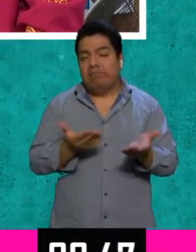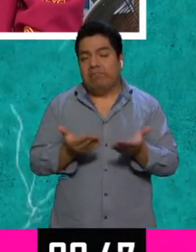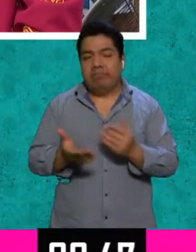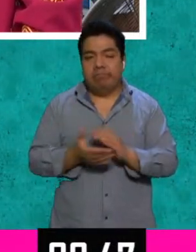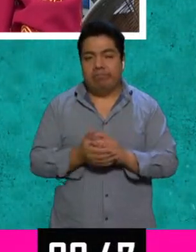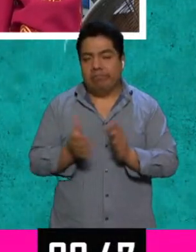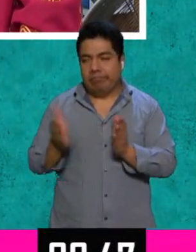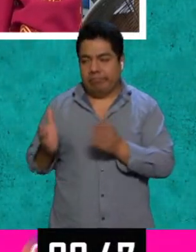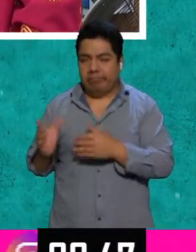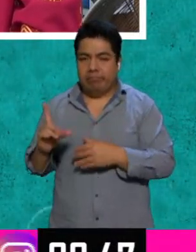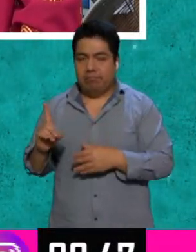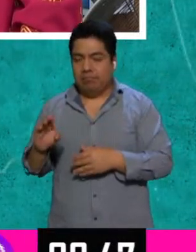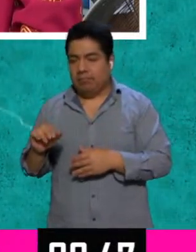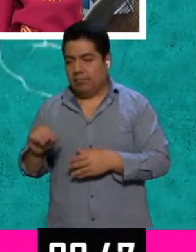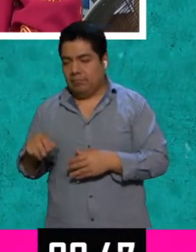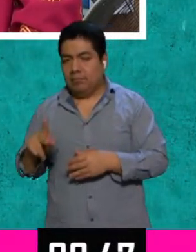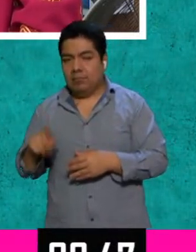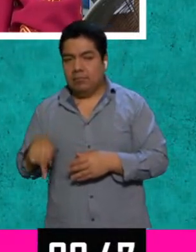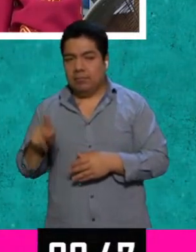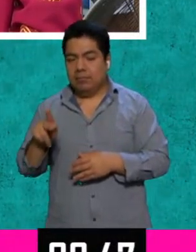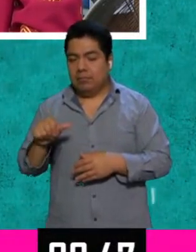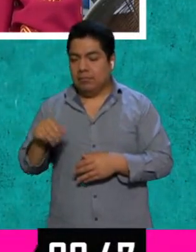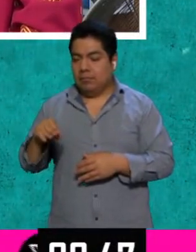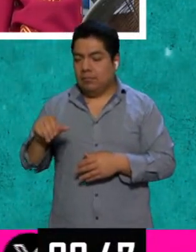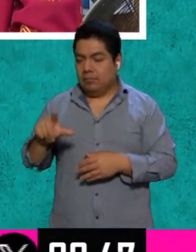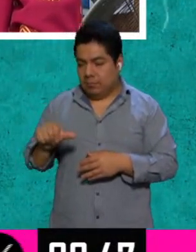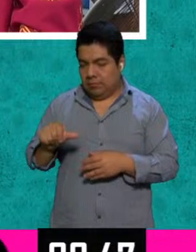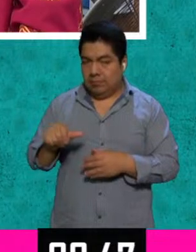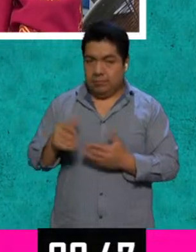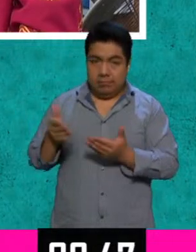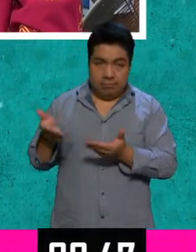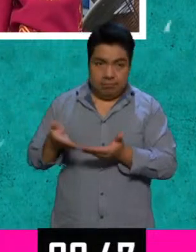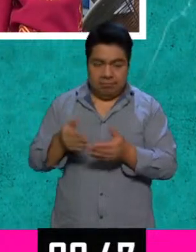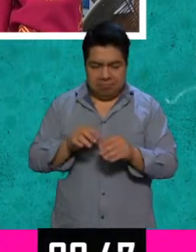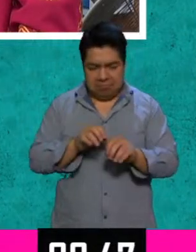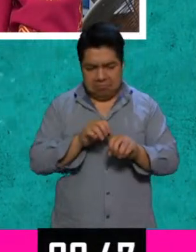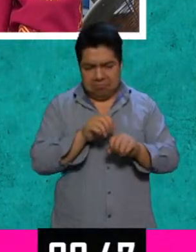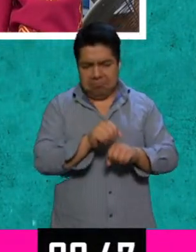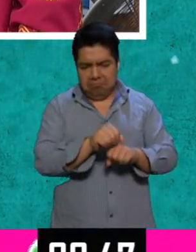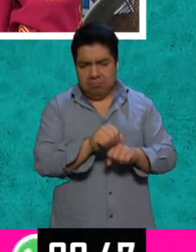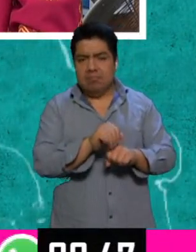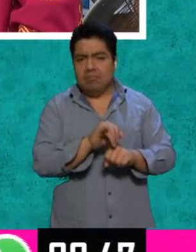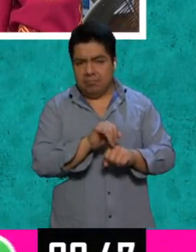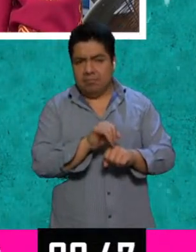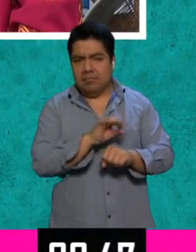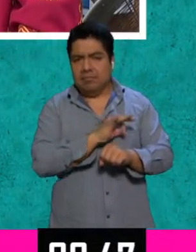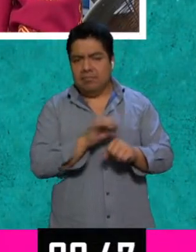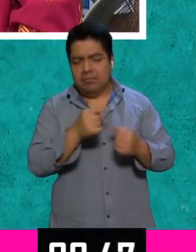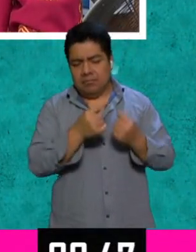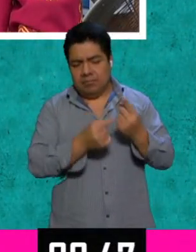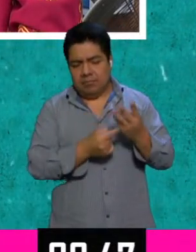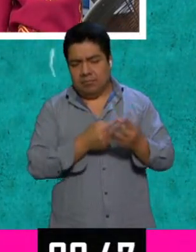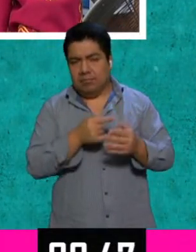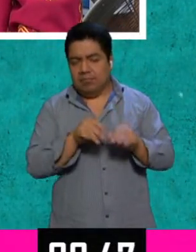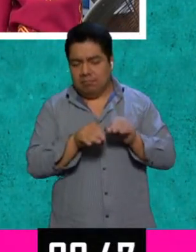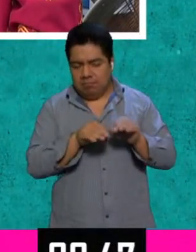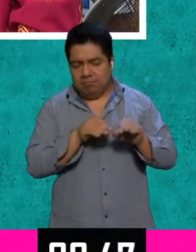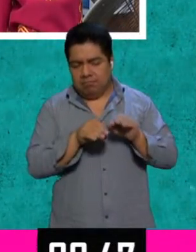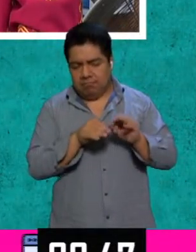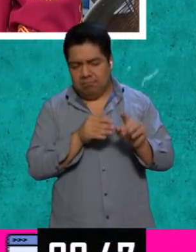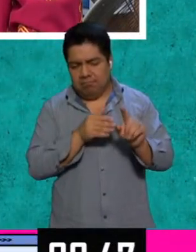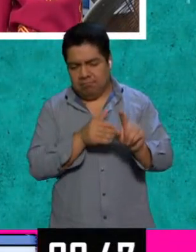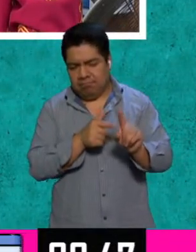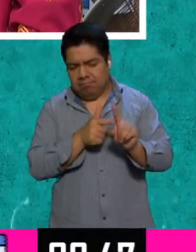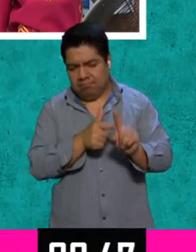los demócratas, A Kamala. que demuestran que esta acción corresponde a las acciones que han llevado a cabo